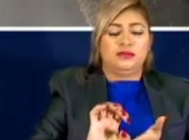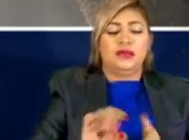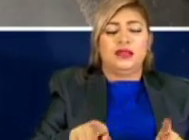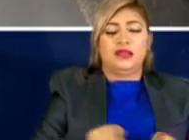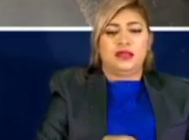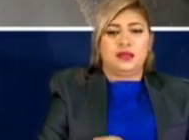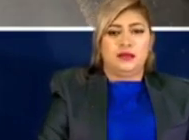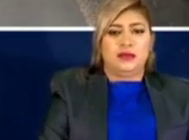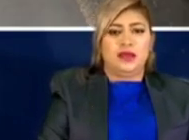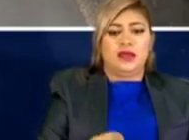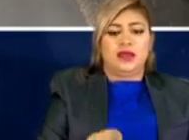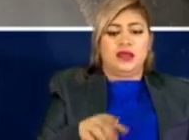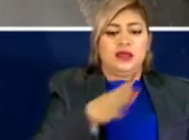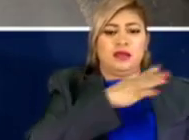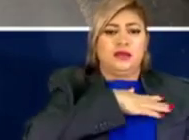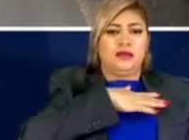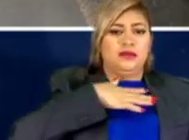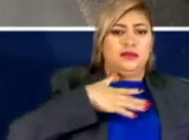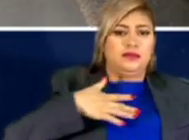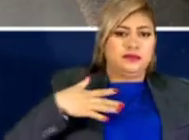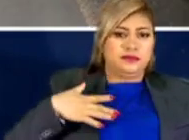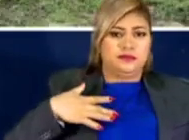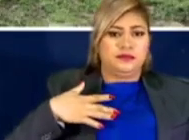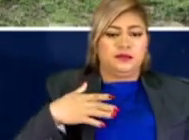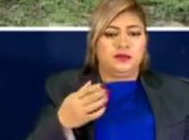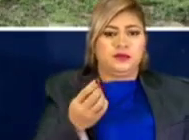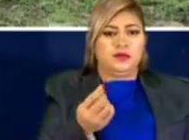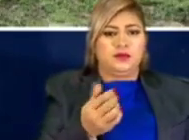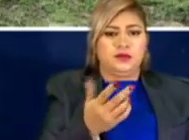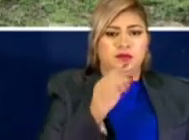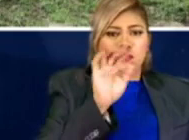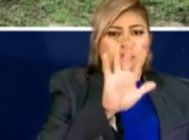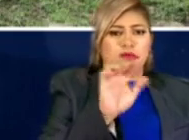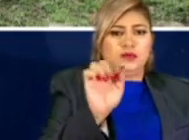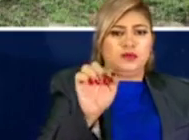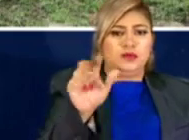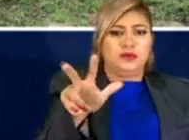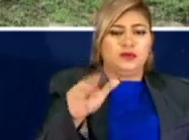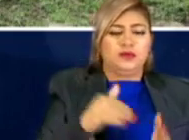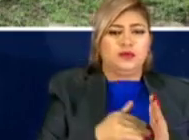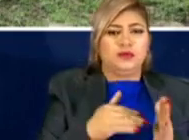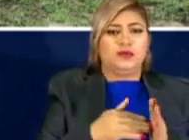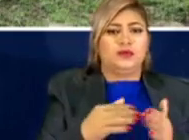en la comarca Nove Buglé, una inversión de 5.3 millones de balboas.